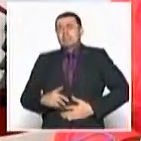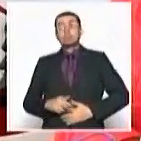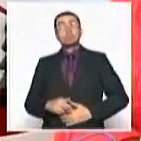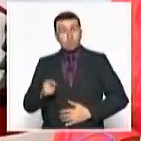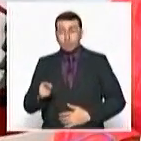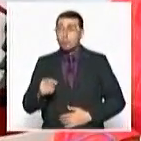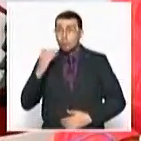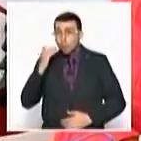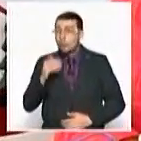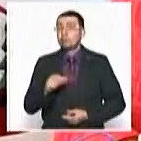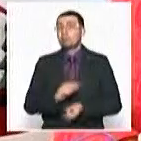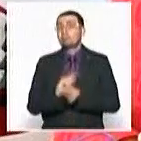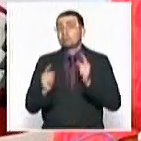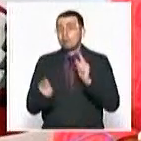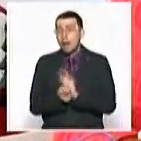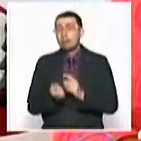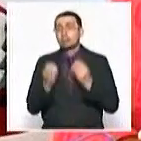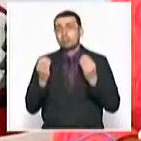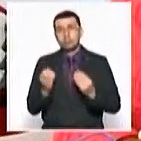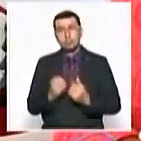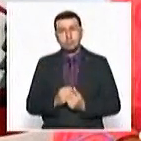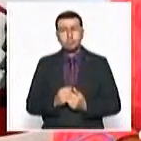tienen muchos cambios. Entonces,